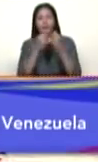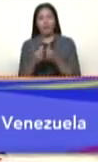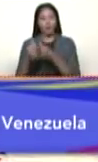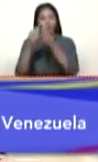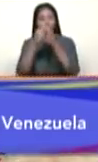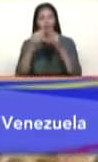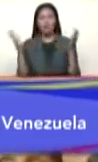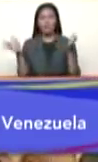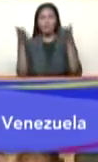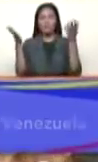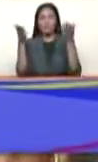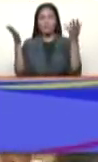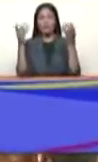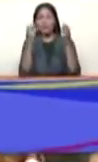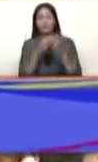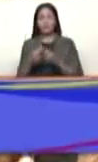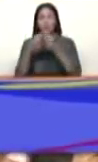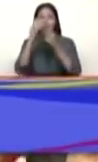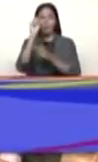prosperidad pesquera.